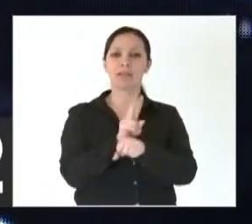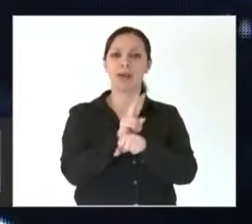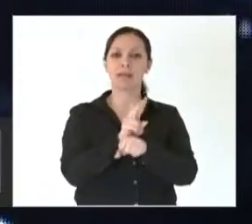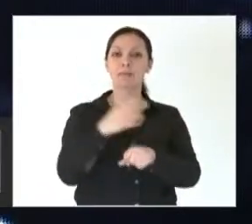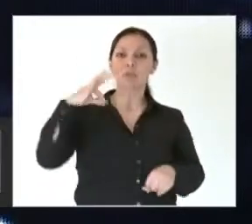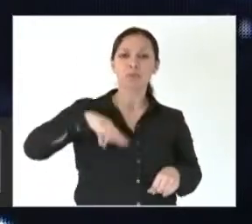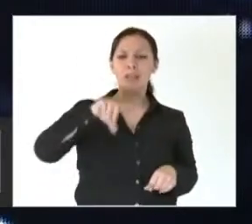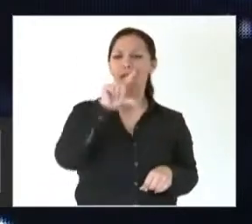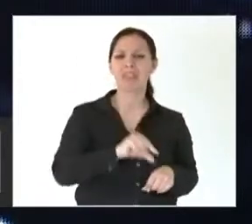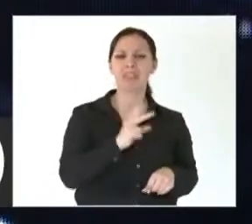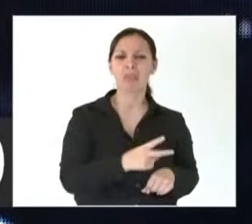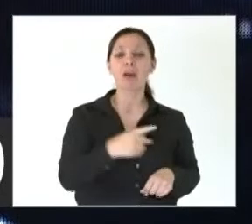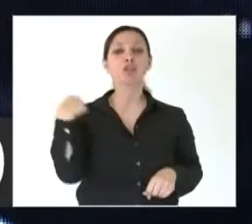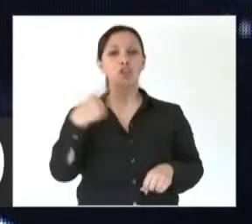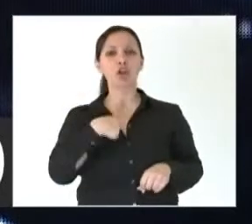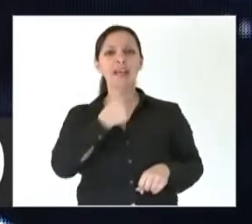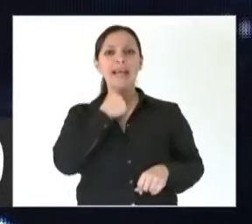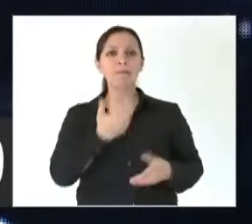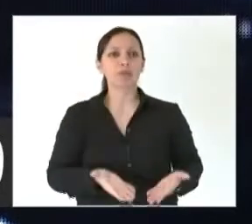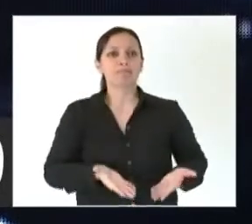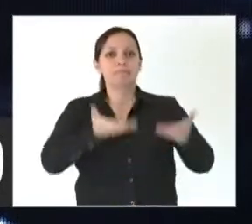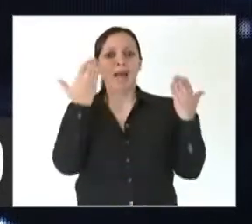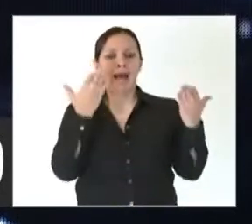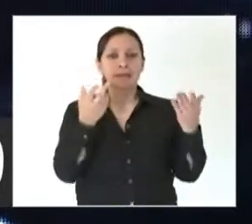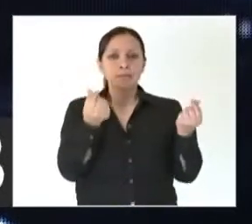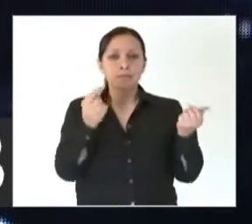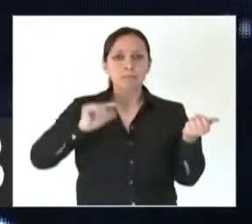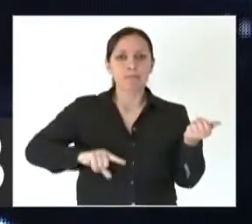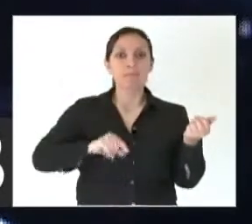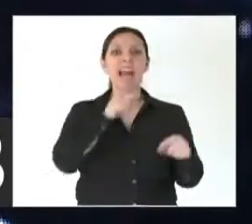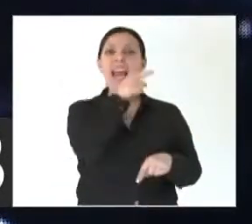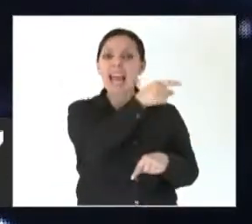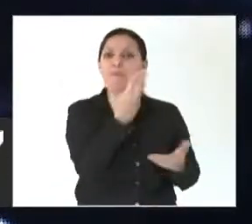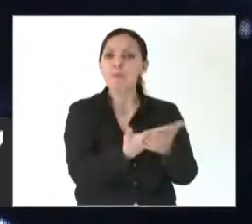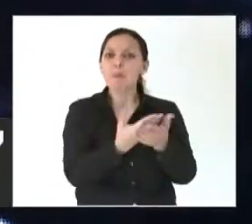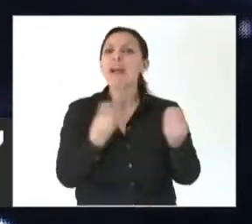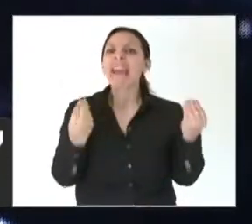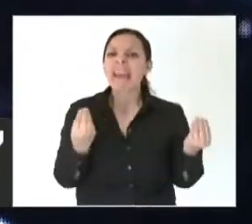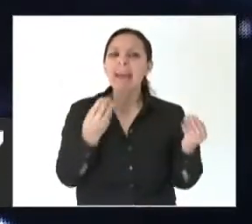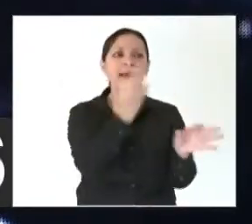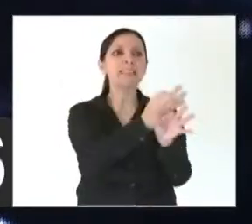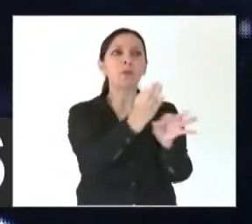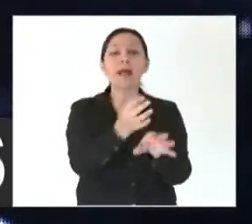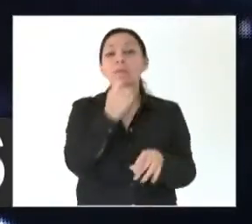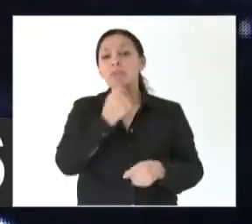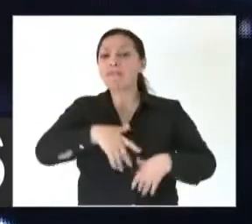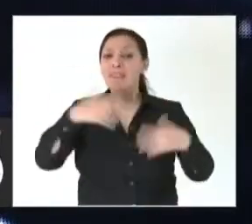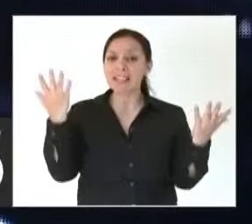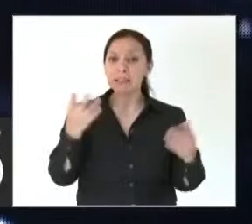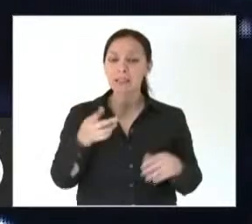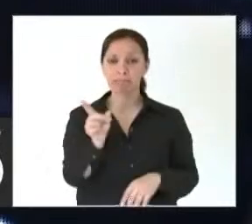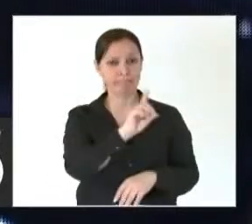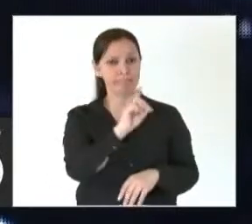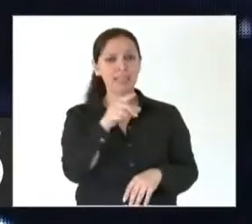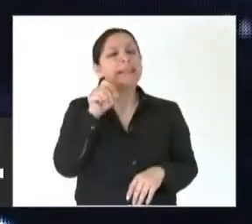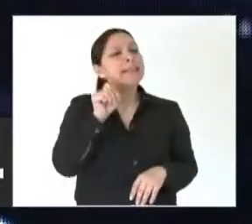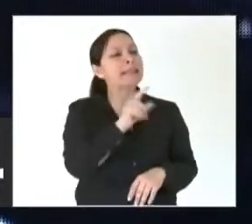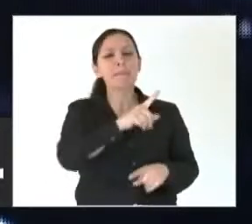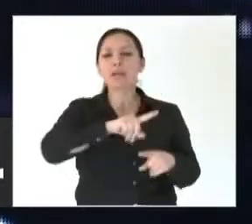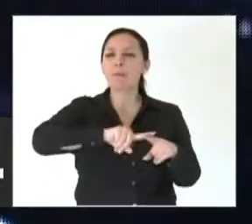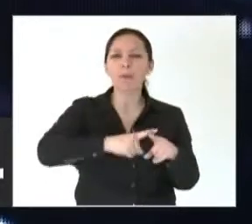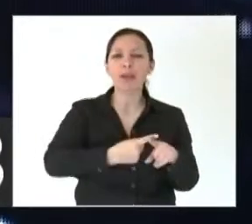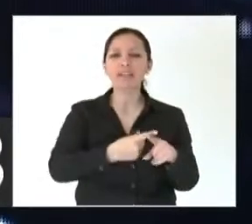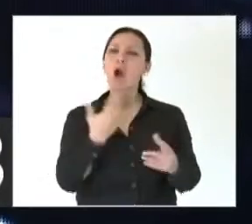que hemos mejorar esos salarios queremos que ganen más plata él está proponiendo escuelas como si fuera fácil típico de político